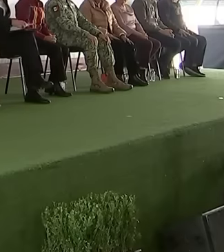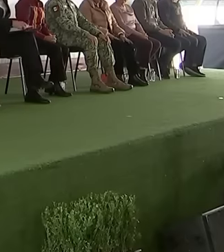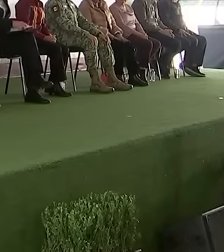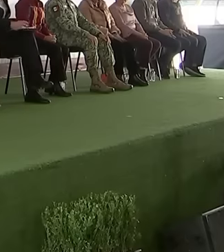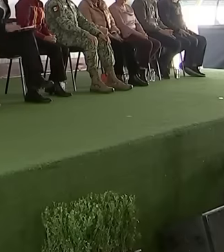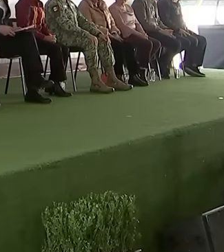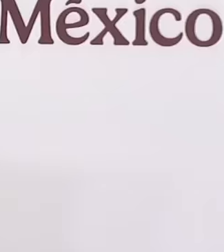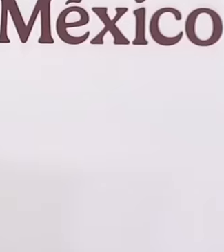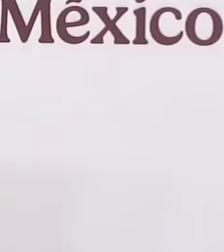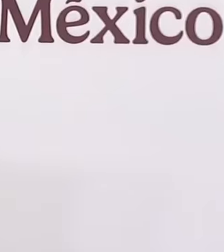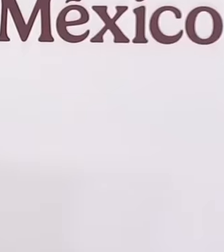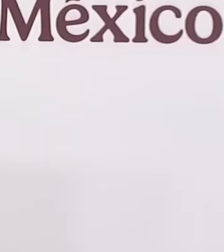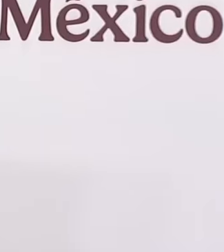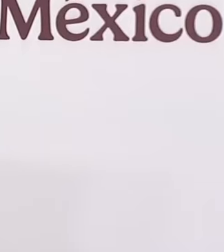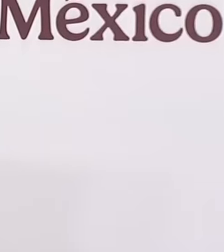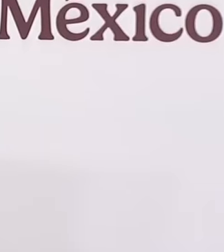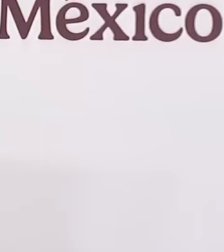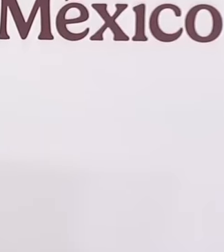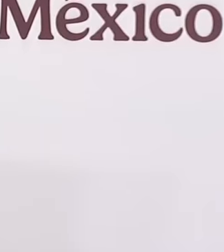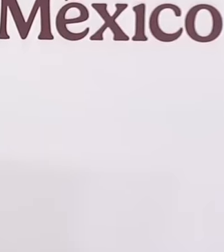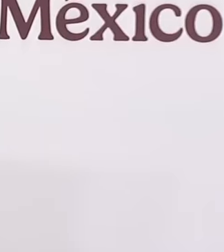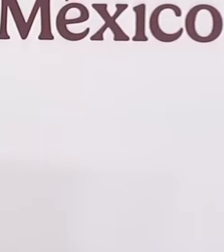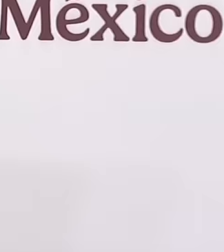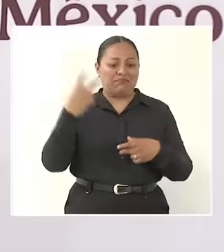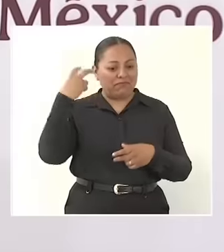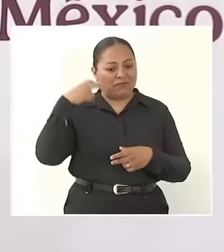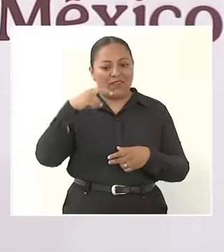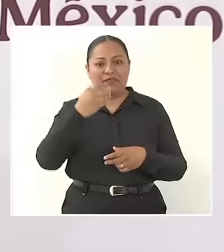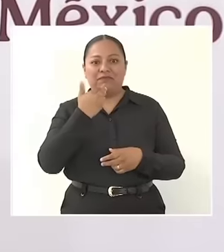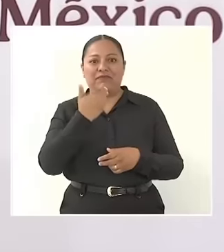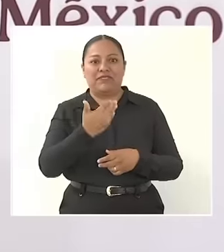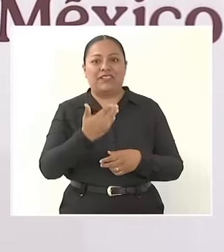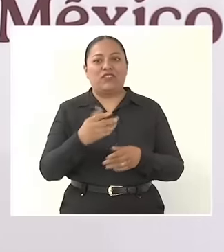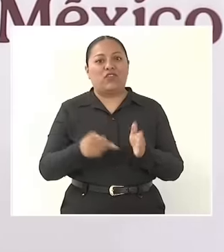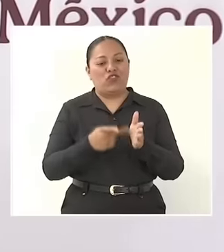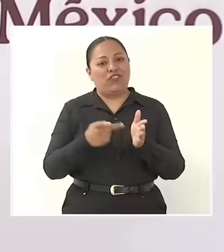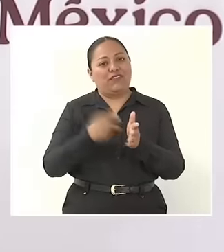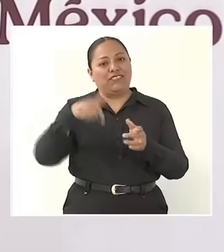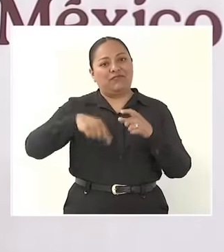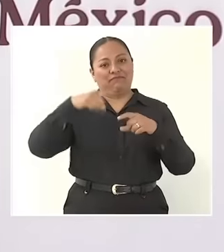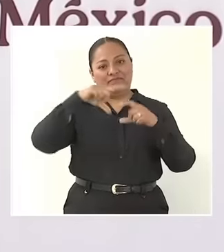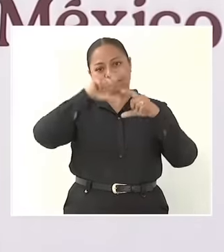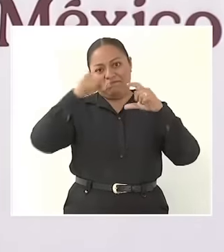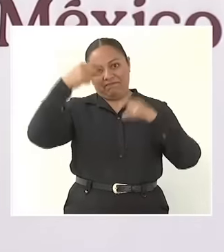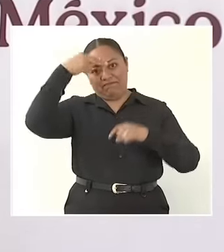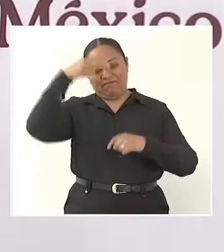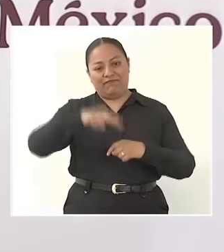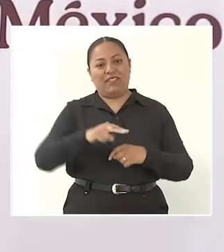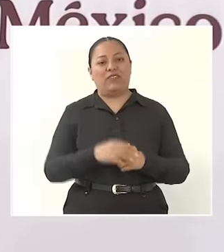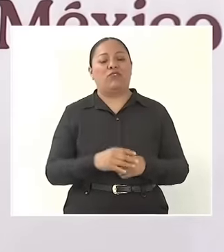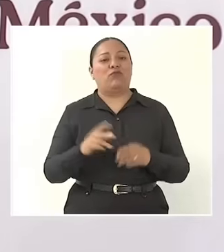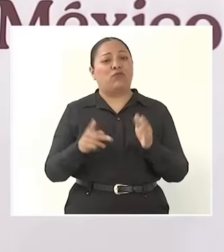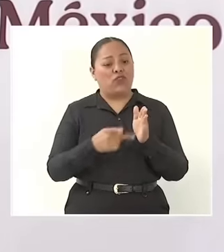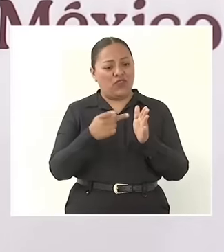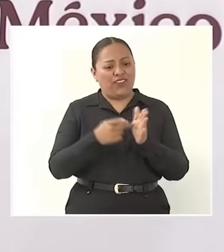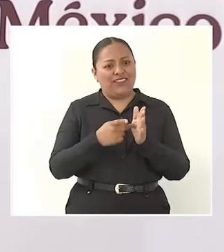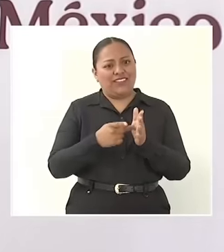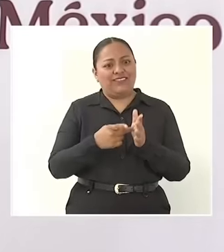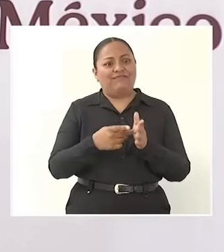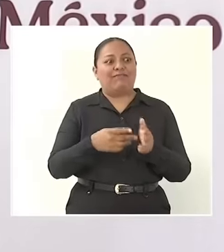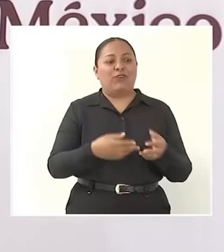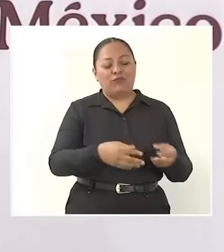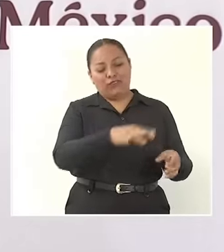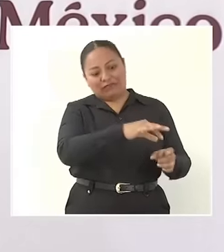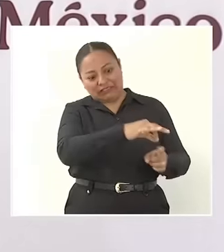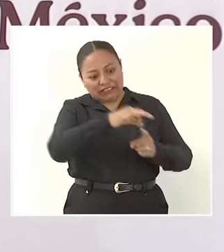país, consolidando una visión del presidente López Obrador de recuperar los trenes de pasajeros.